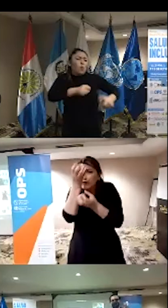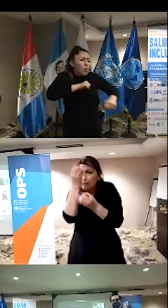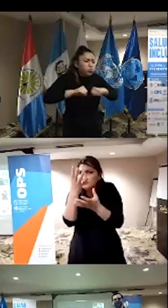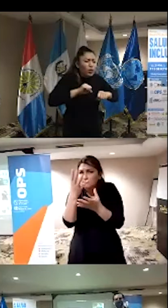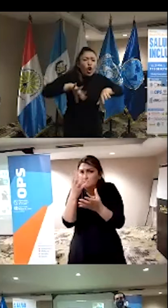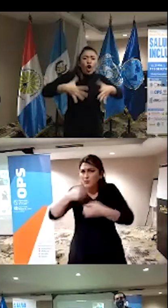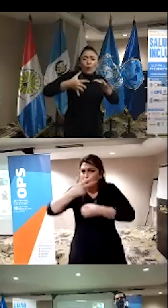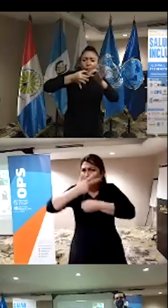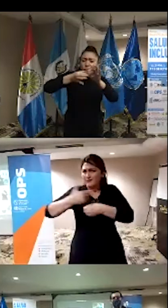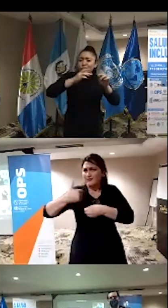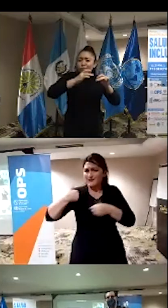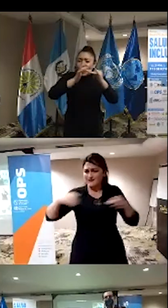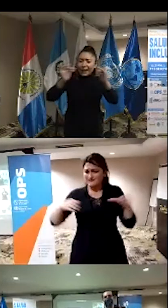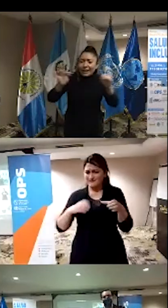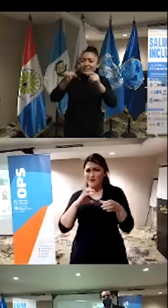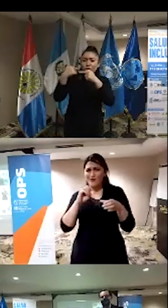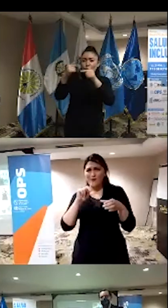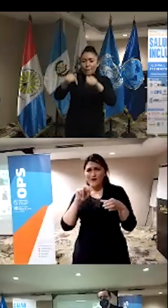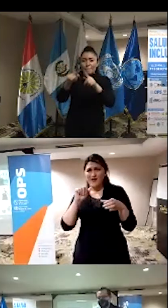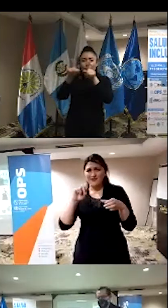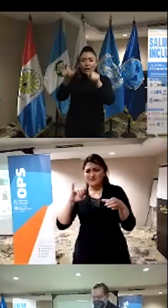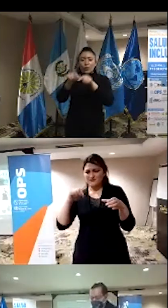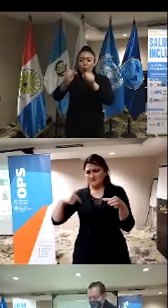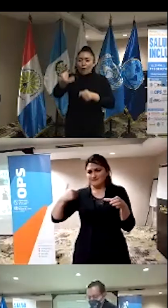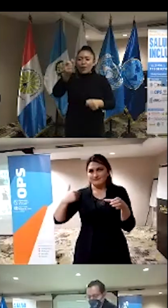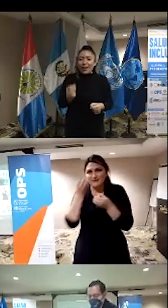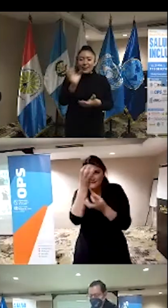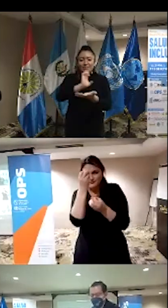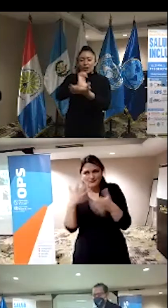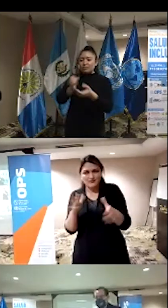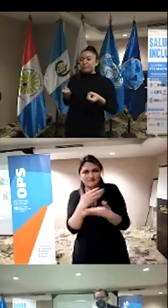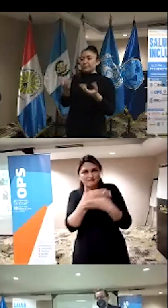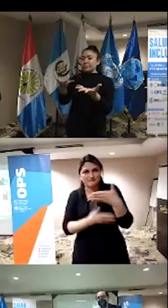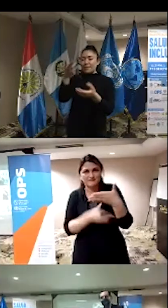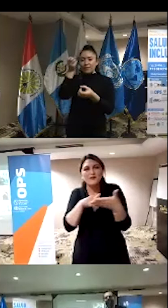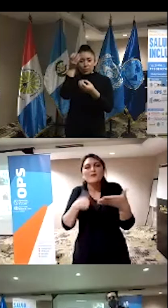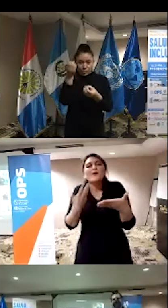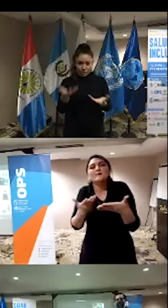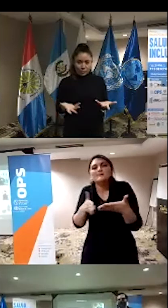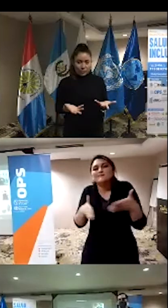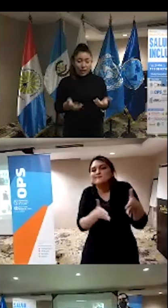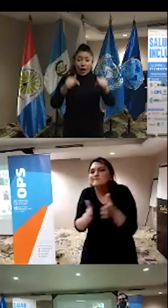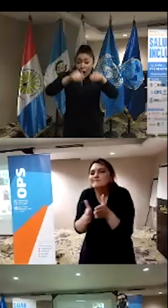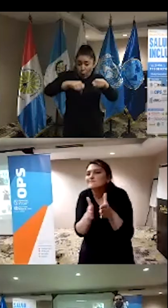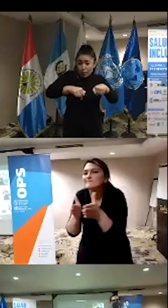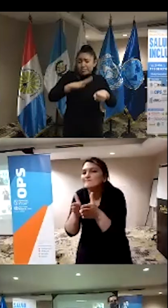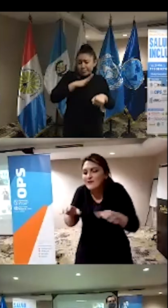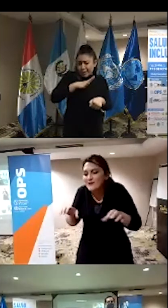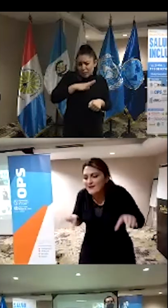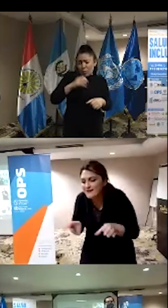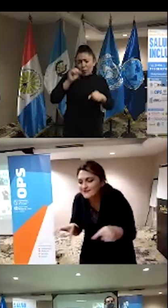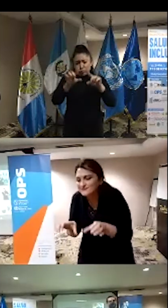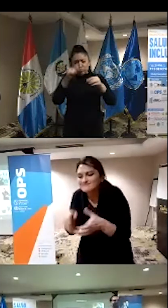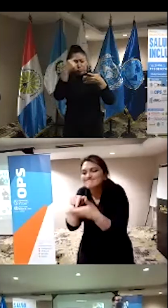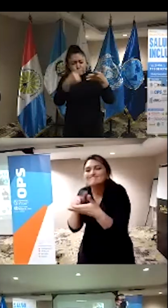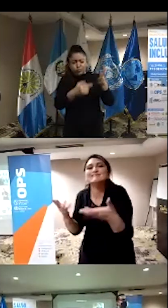todo este marco que obliga al Estado a poder generar esta información. Ahora bien, tenemos ciertos mecanismos en